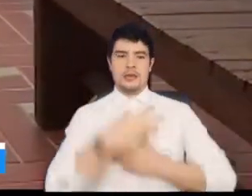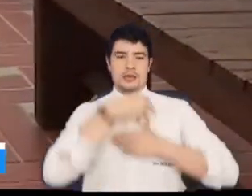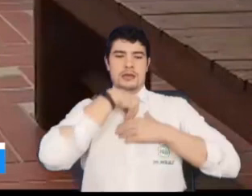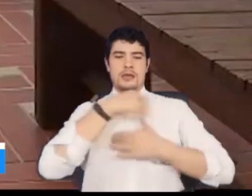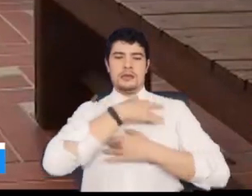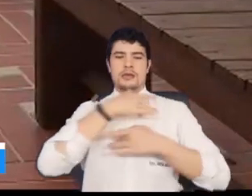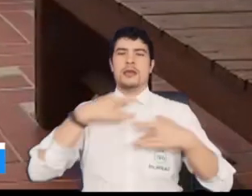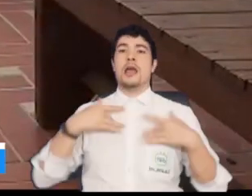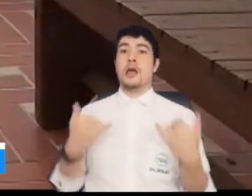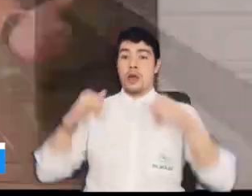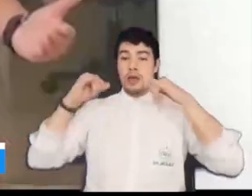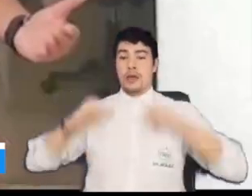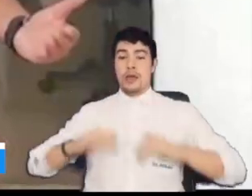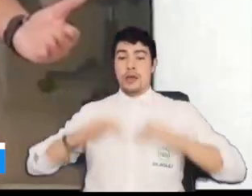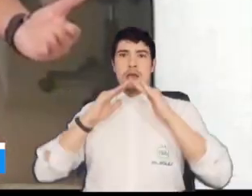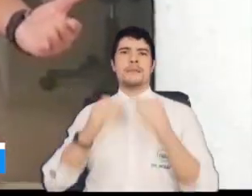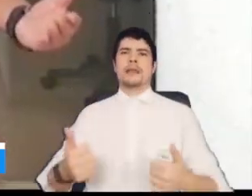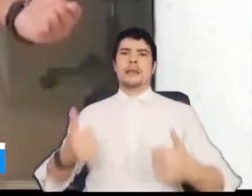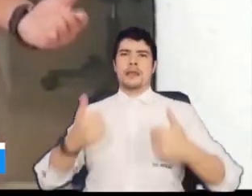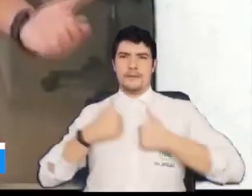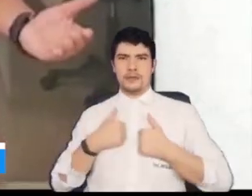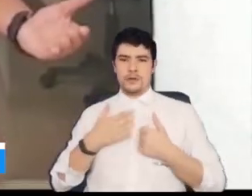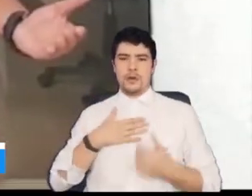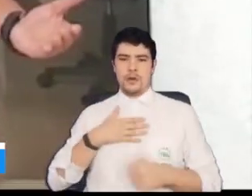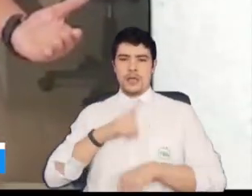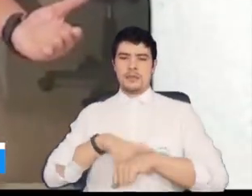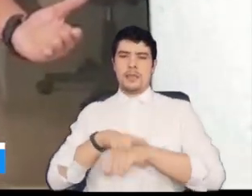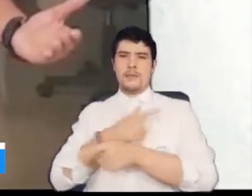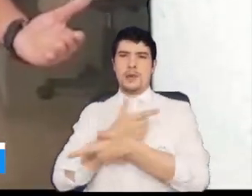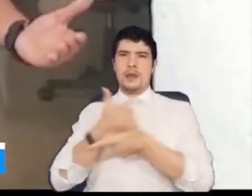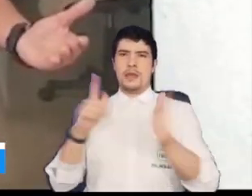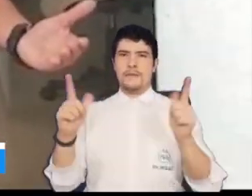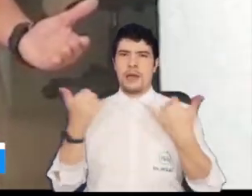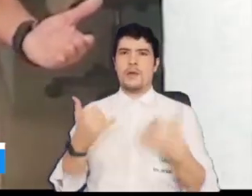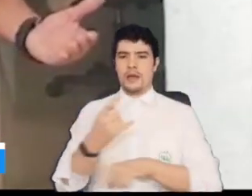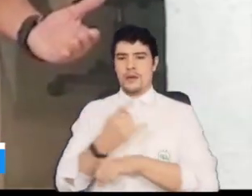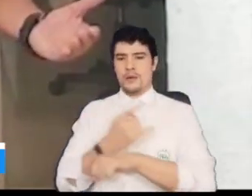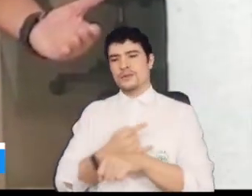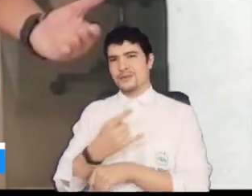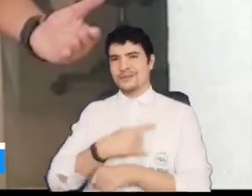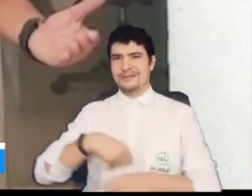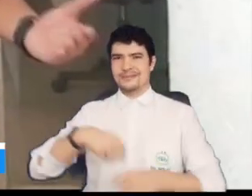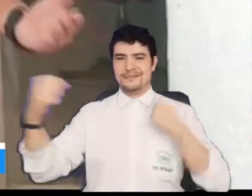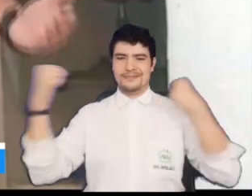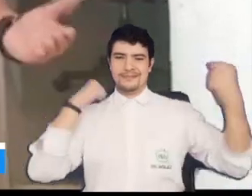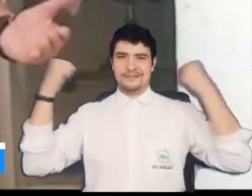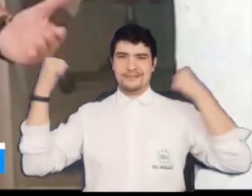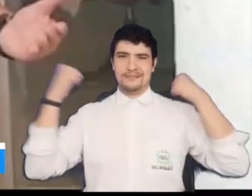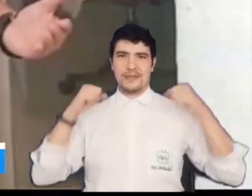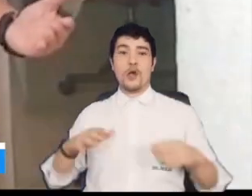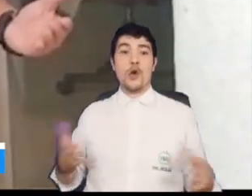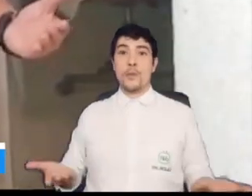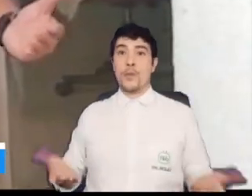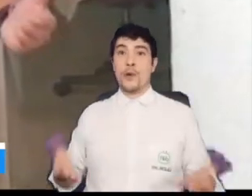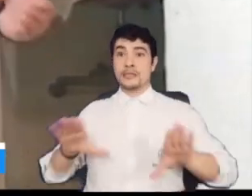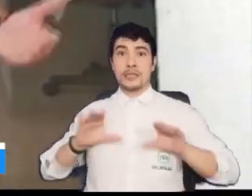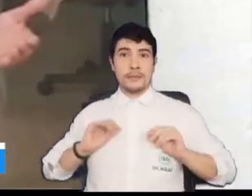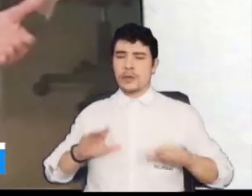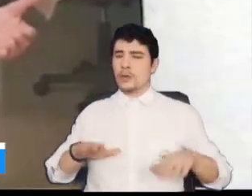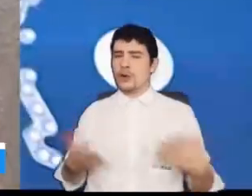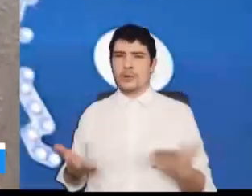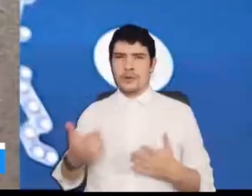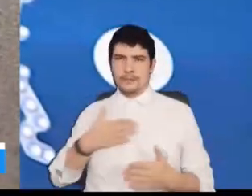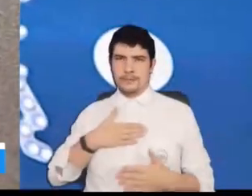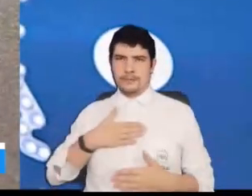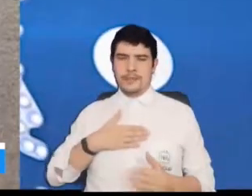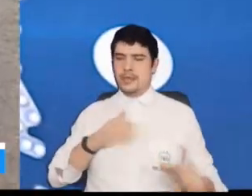bien porque he utilizado el tiempo libre. ¿Y cómo lo tomé? En mis terapias diarias, en mi parte